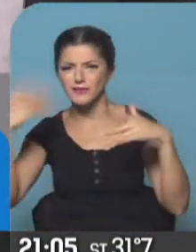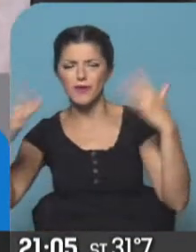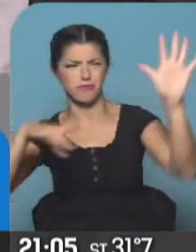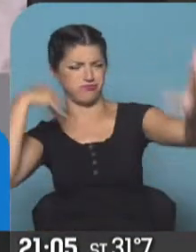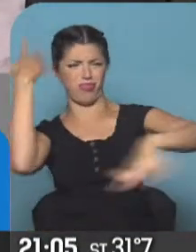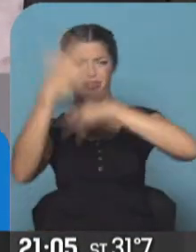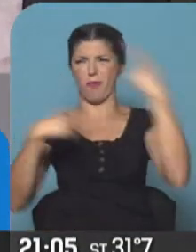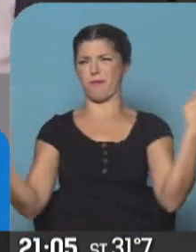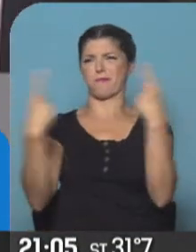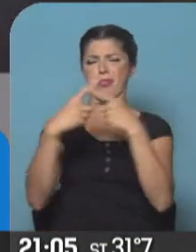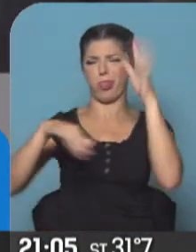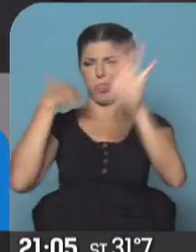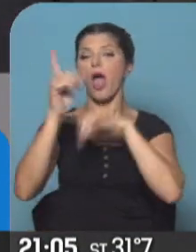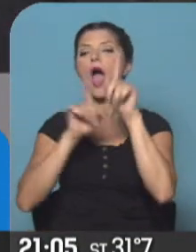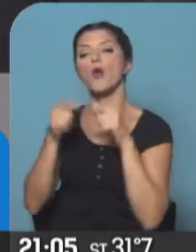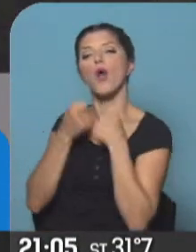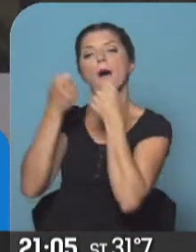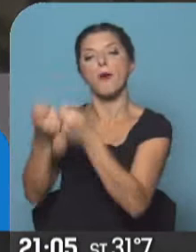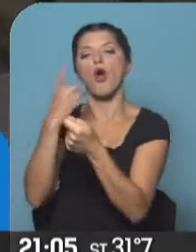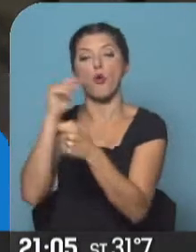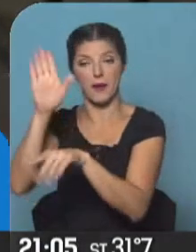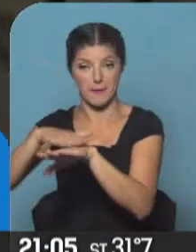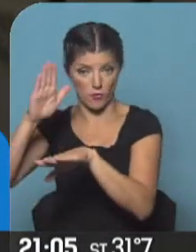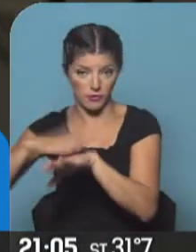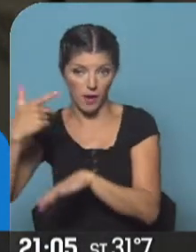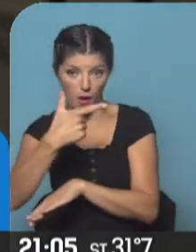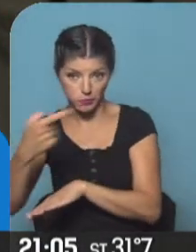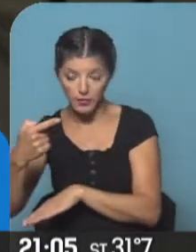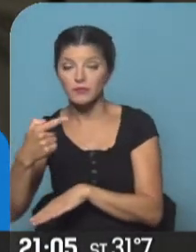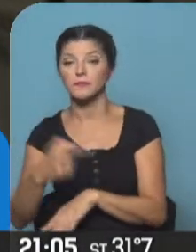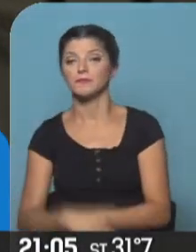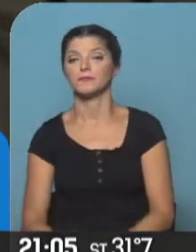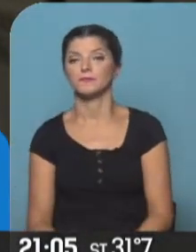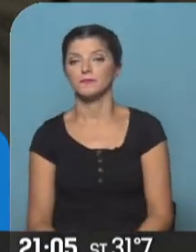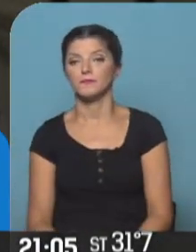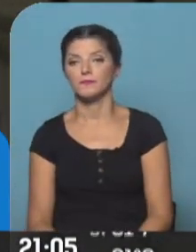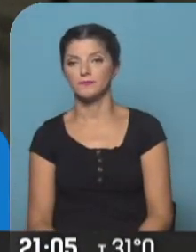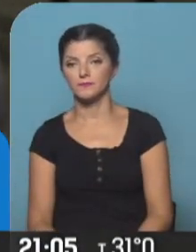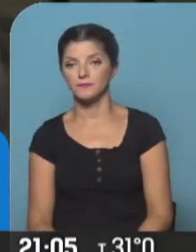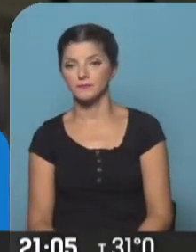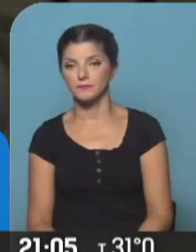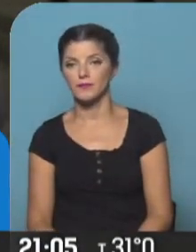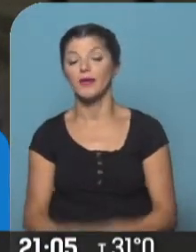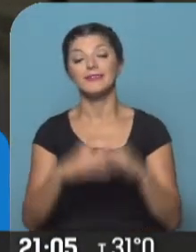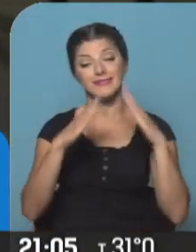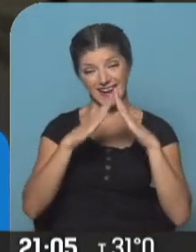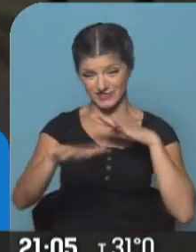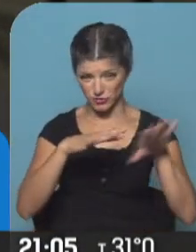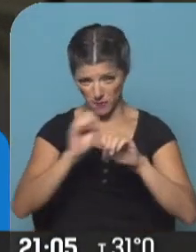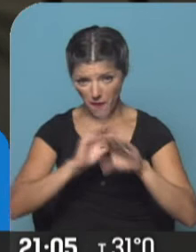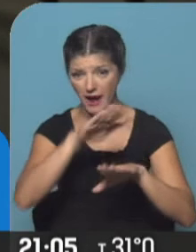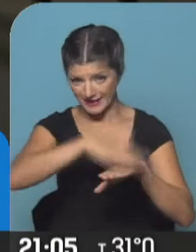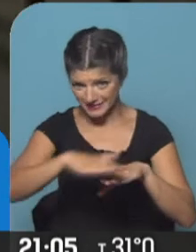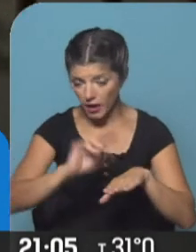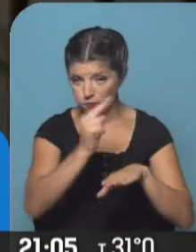algunos que estaban a favor de este hombre que también el vecino vive a dos casas nada más de donde se produjo el trágico hecho y obviamente